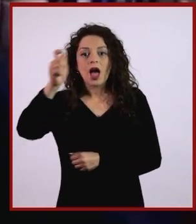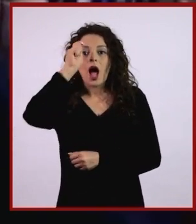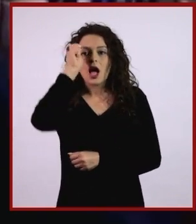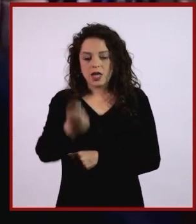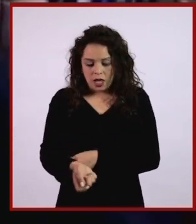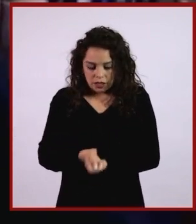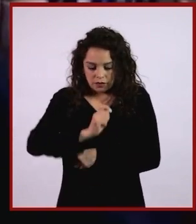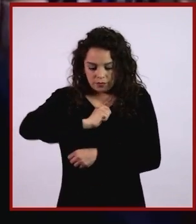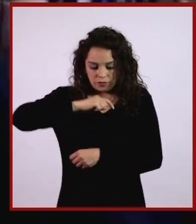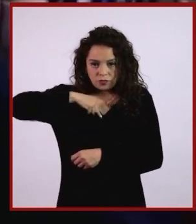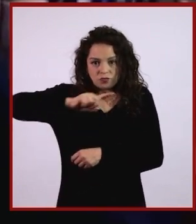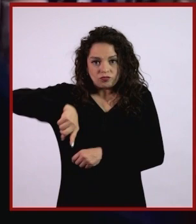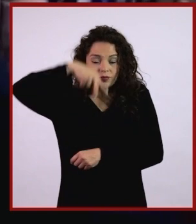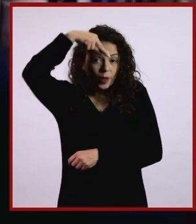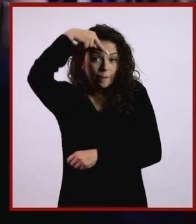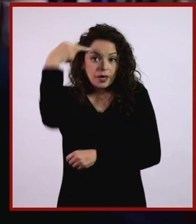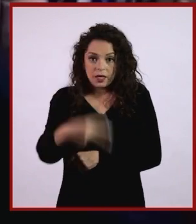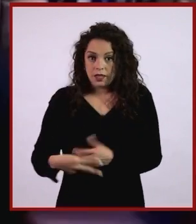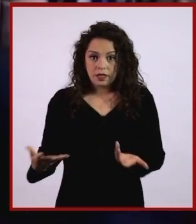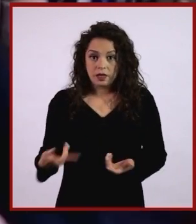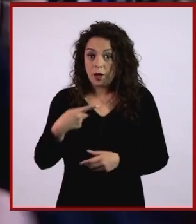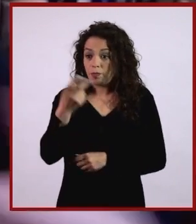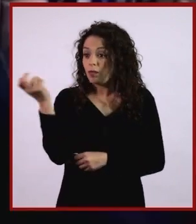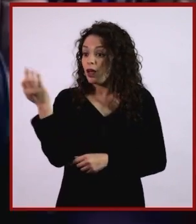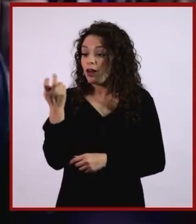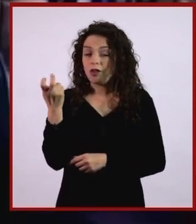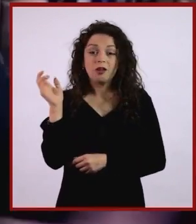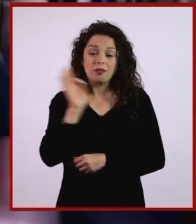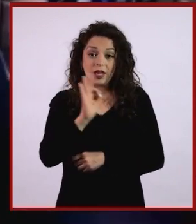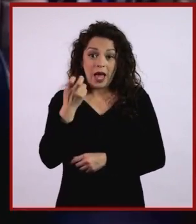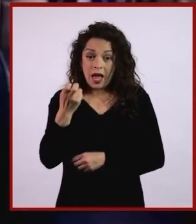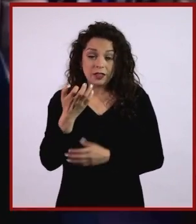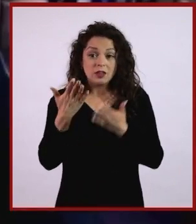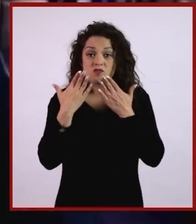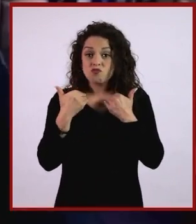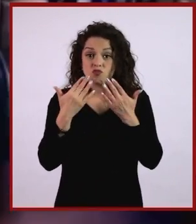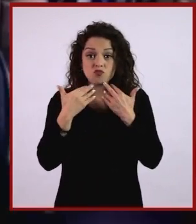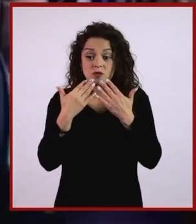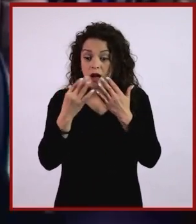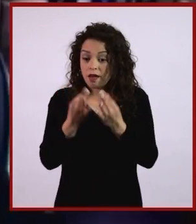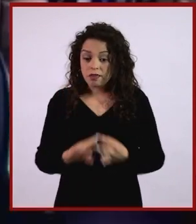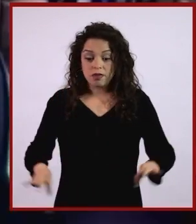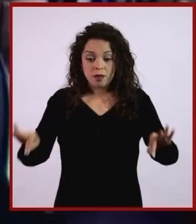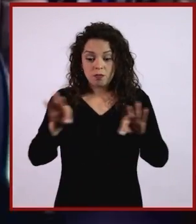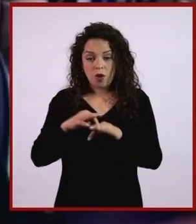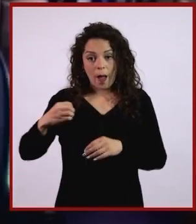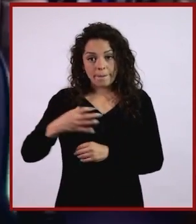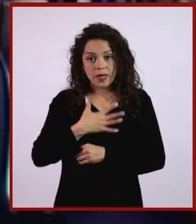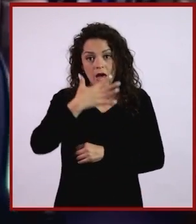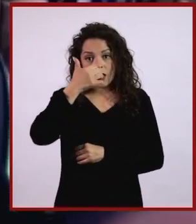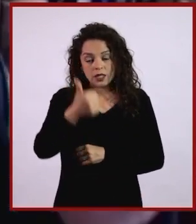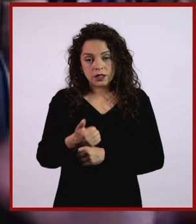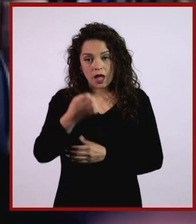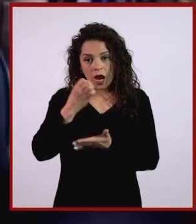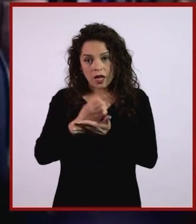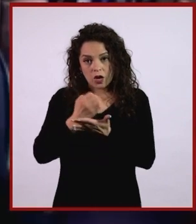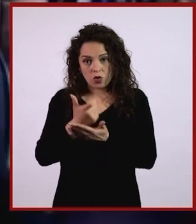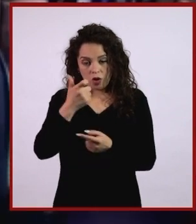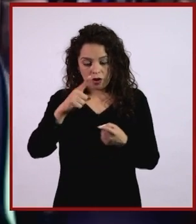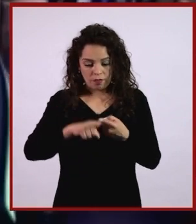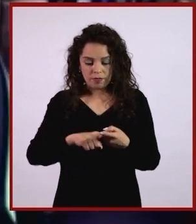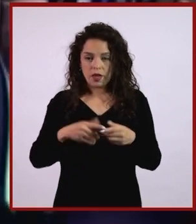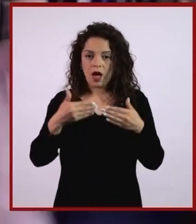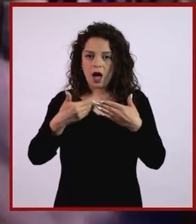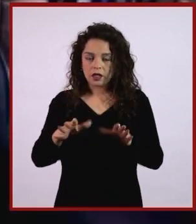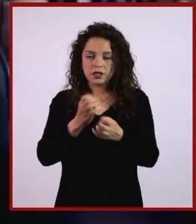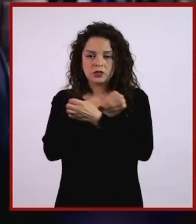lo que significa ser mexicano. Pero mientras no exista este piso elemental de bienestar económico, de